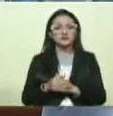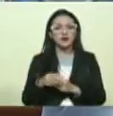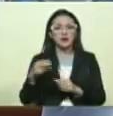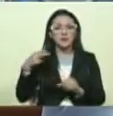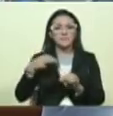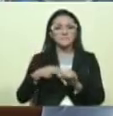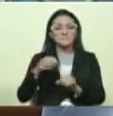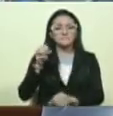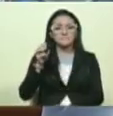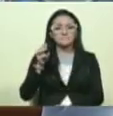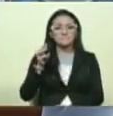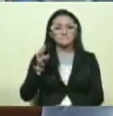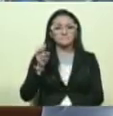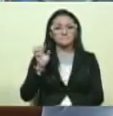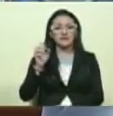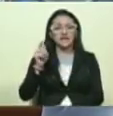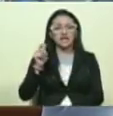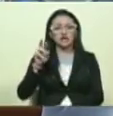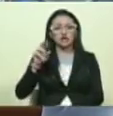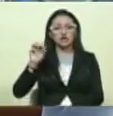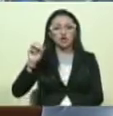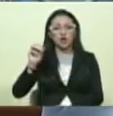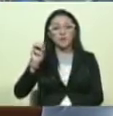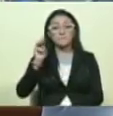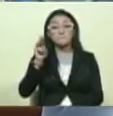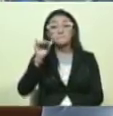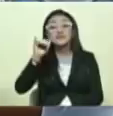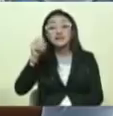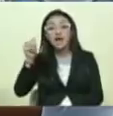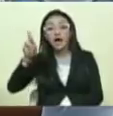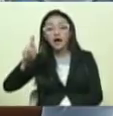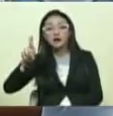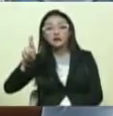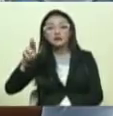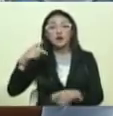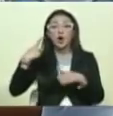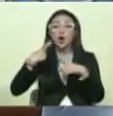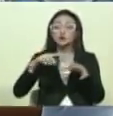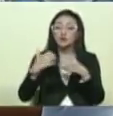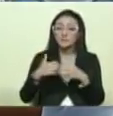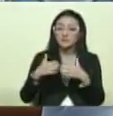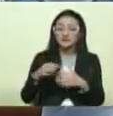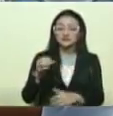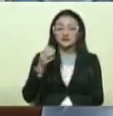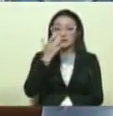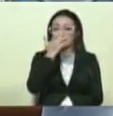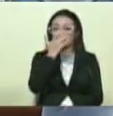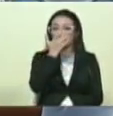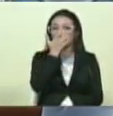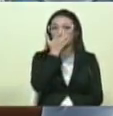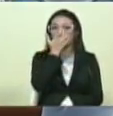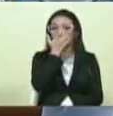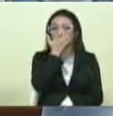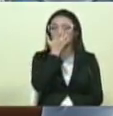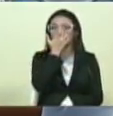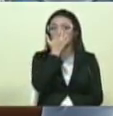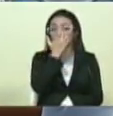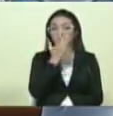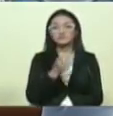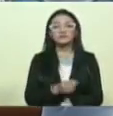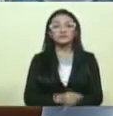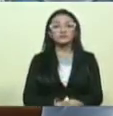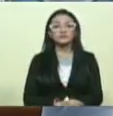Por ejemplo, Petrocedeño. Por ejemplo, vamos a reaperturar, que eso está en nada,